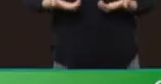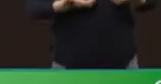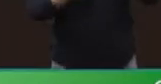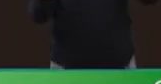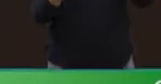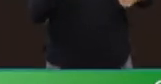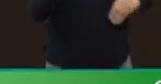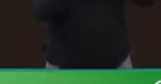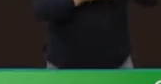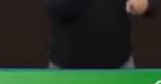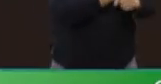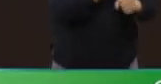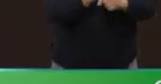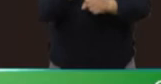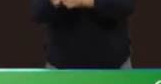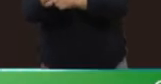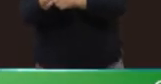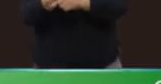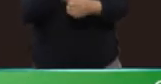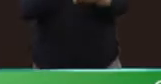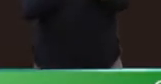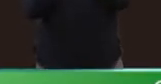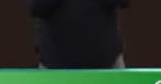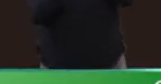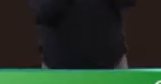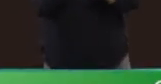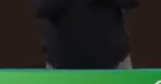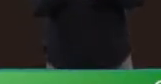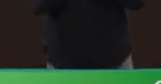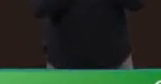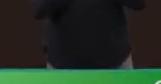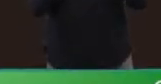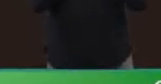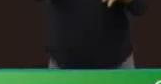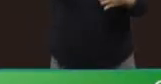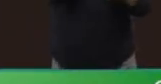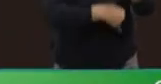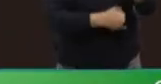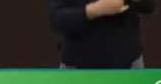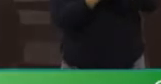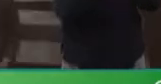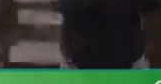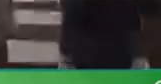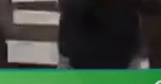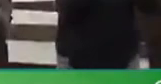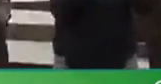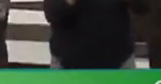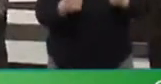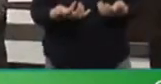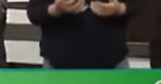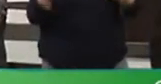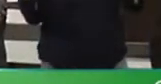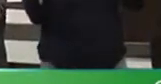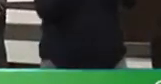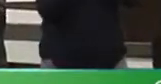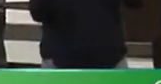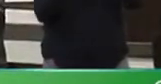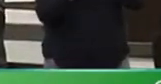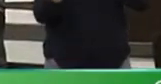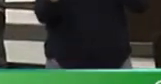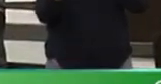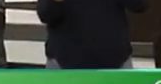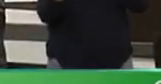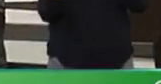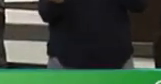movilidad Y ahondar en este artículo cuarto también que hace mención referente a eso tenemos carreteras de primera pero de primera